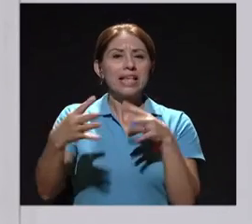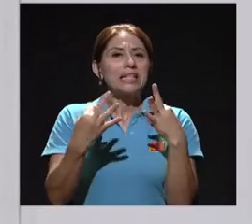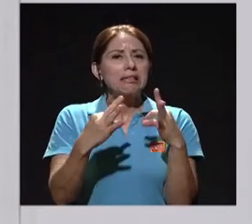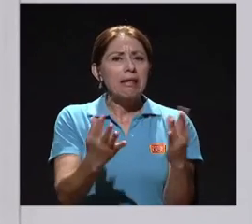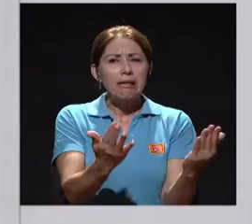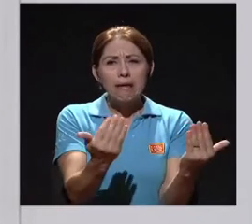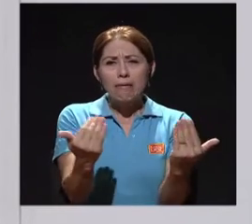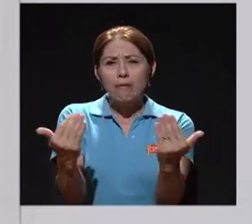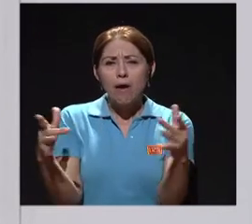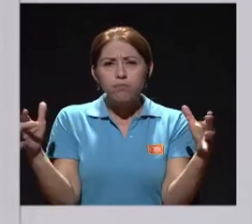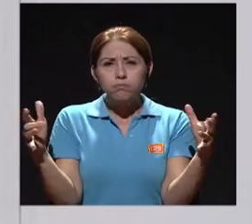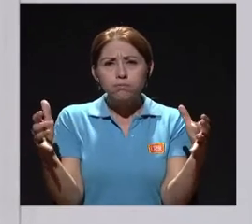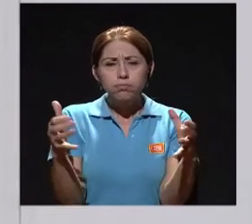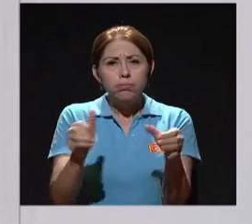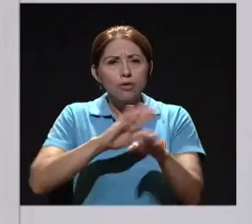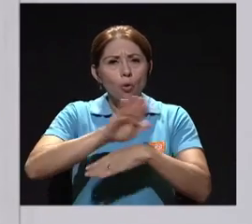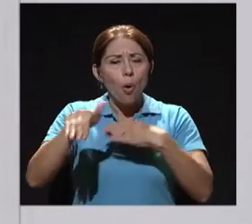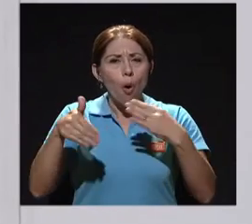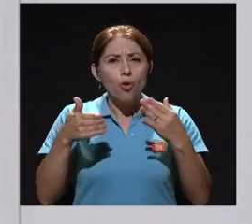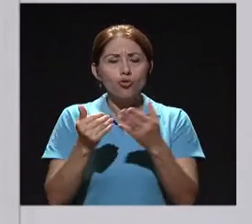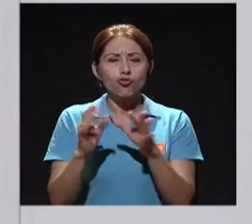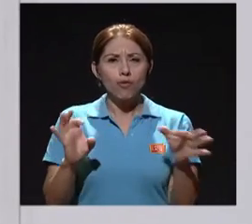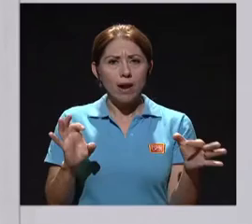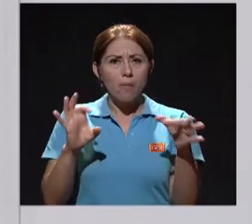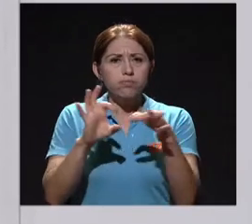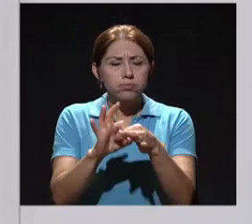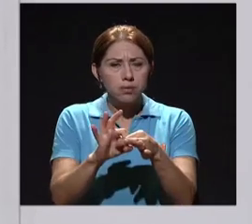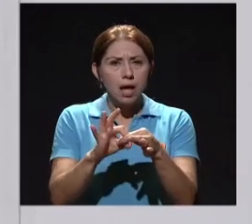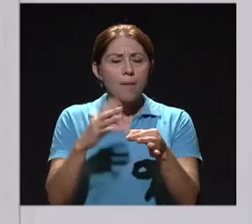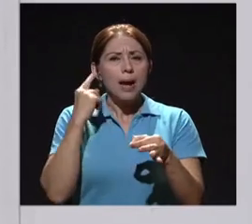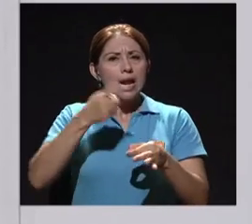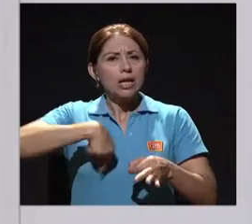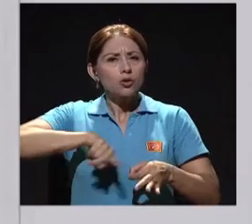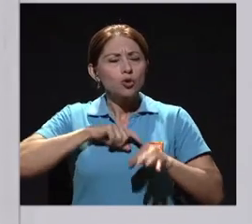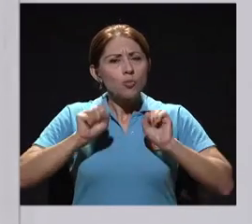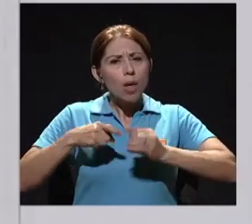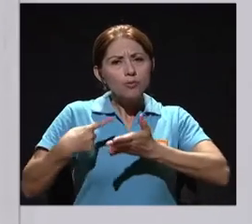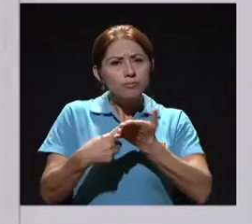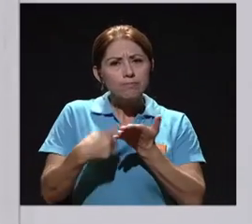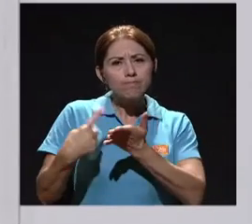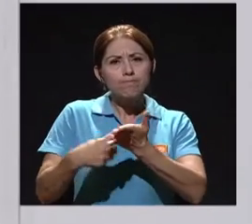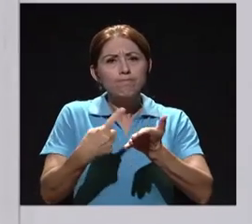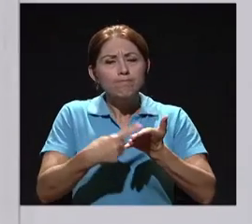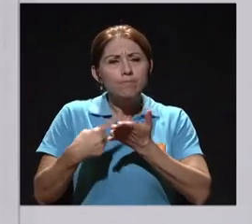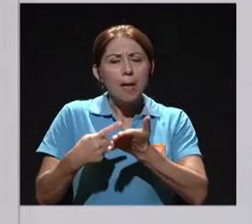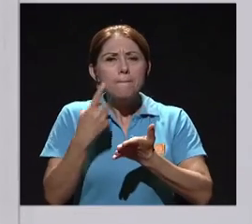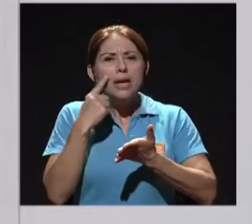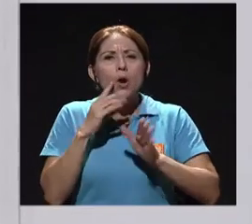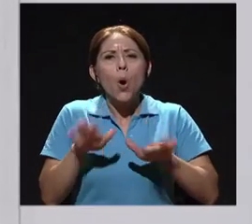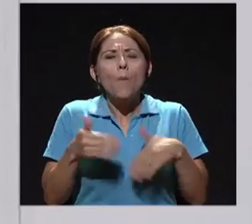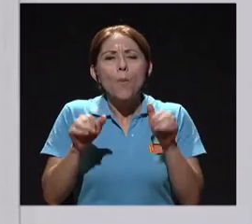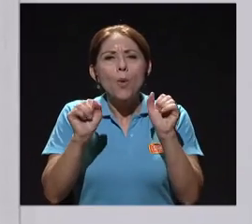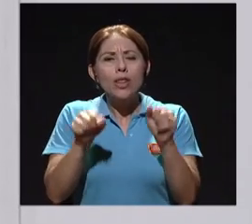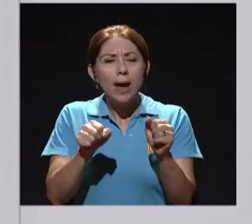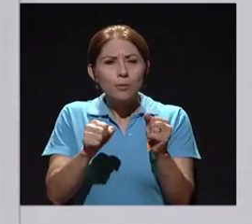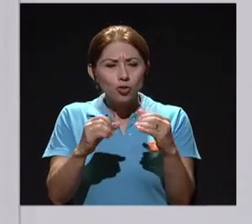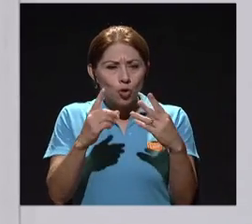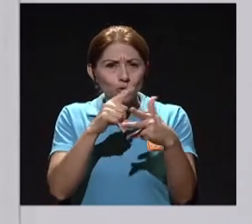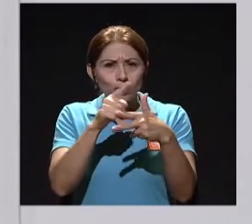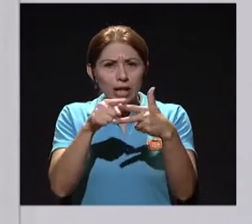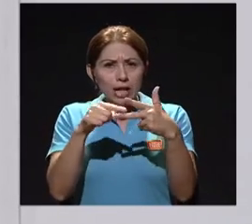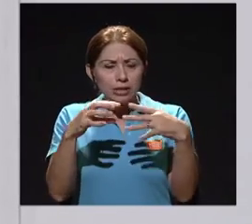para que podamos de alguna forma ver cómo llegamos aún a un texto de consenso